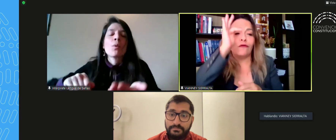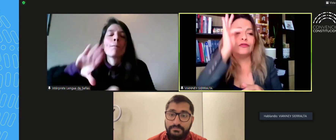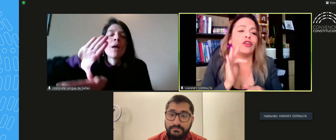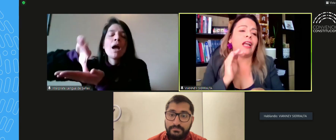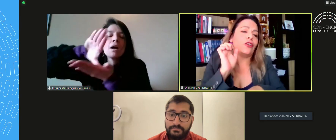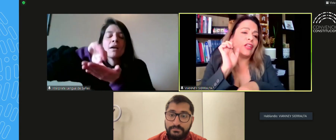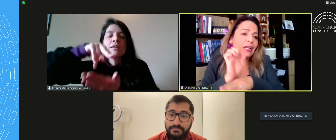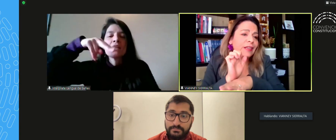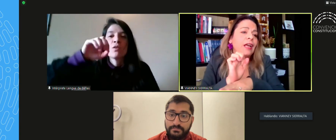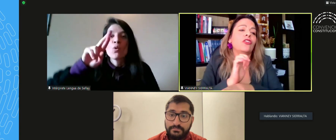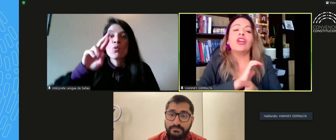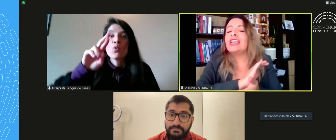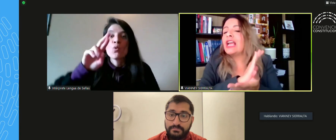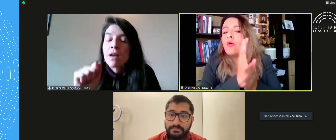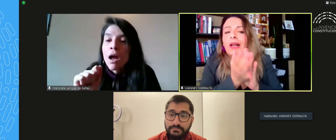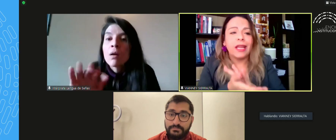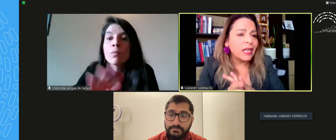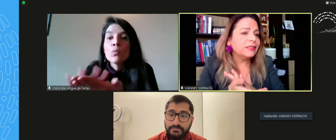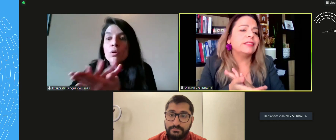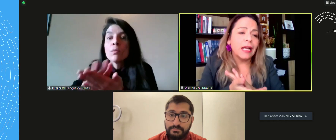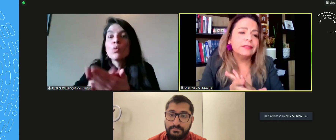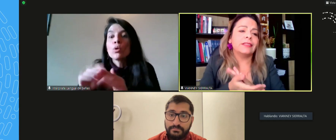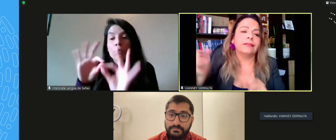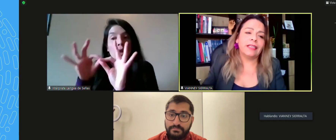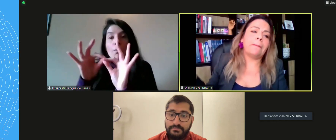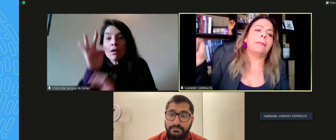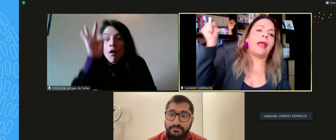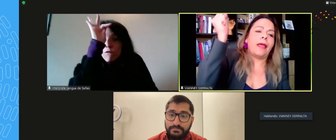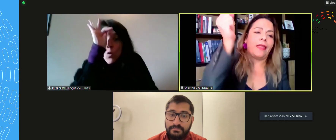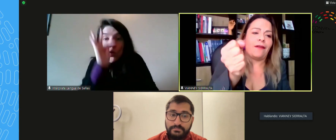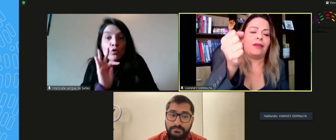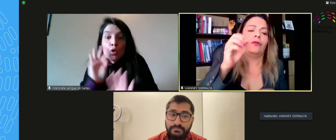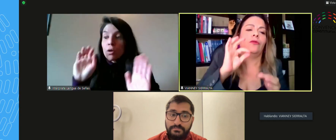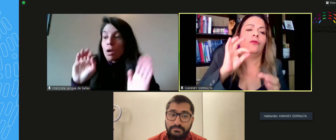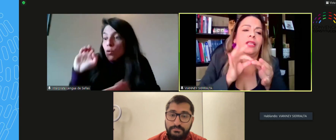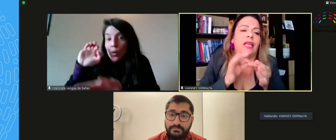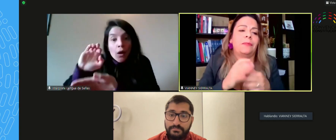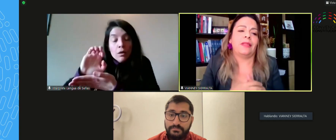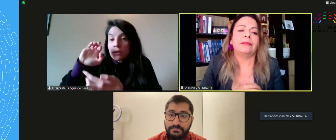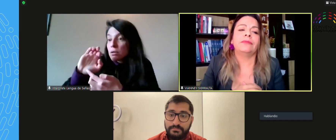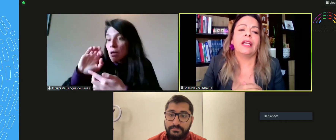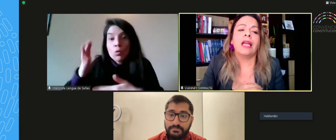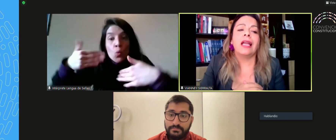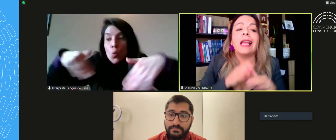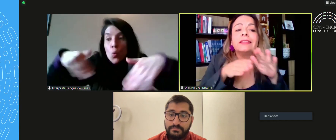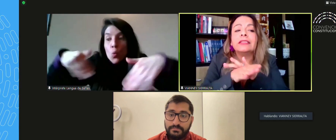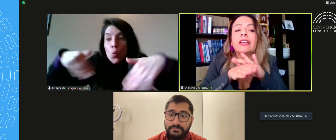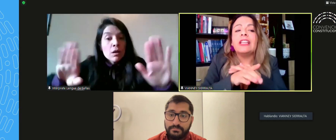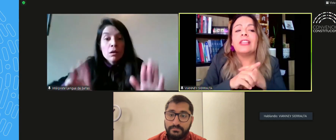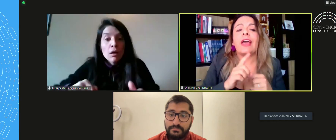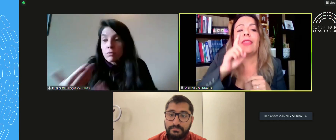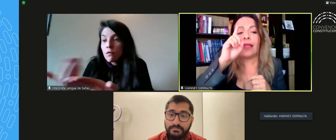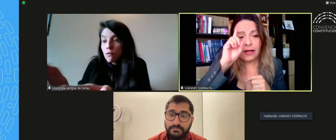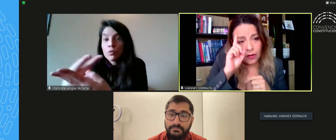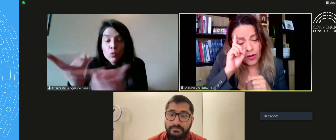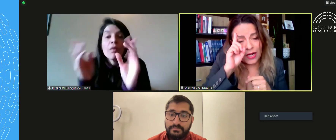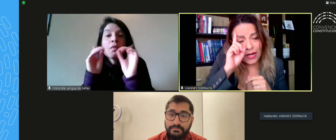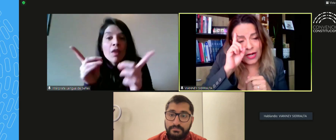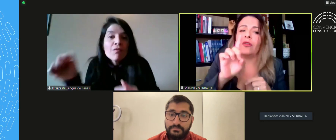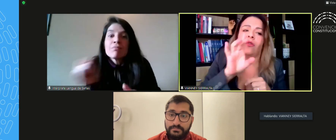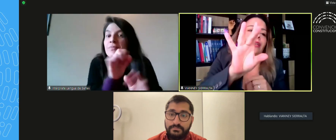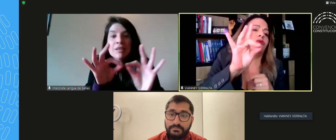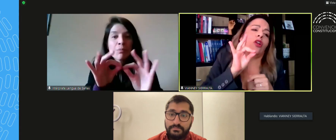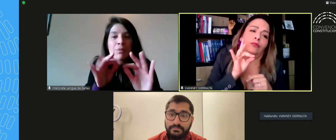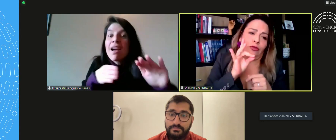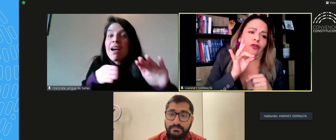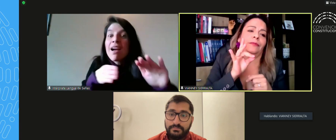intérpretes son funcionarios del Estado y en cualquier instancia siempre debe haber un intérprete. La accesibilidad,